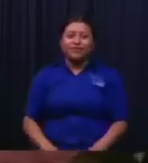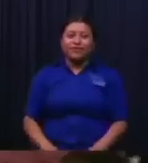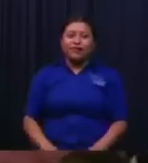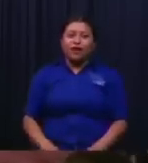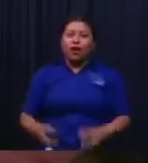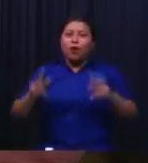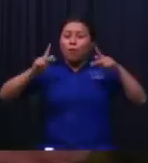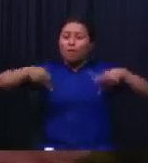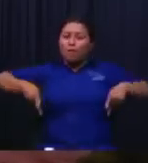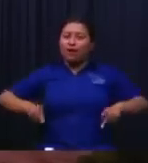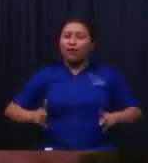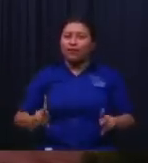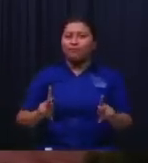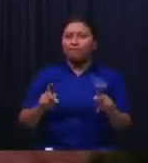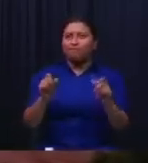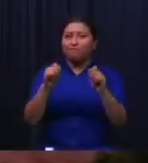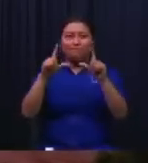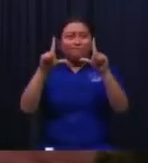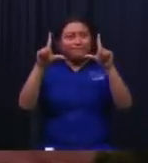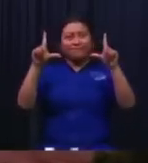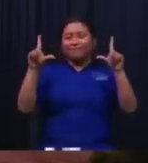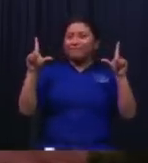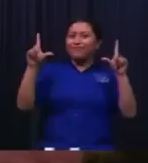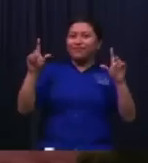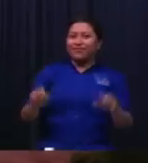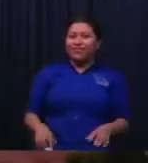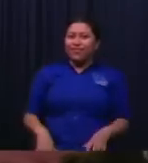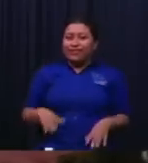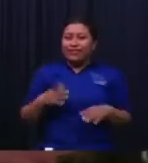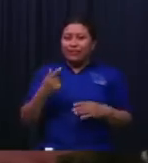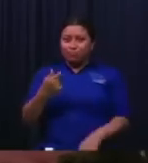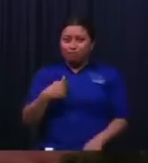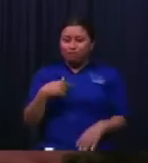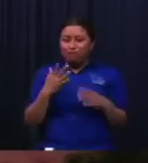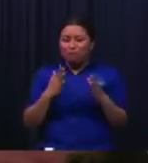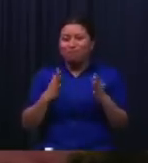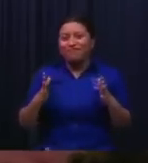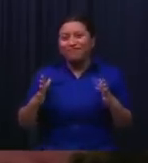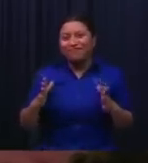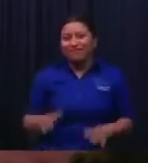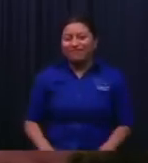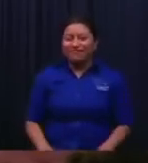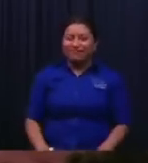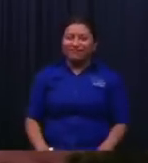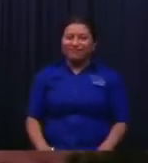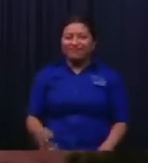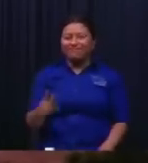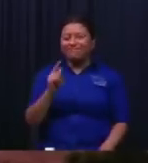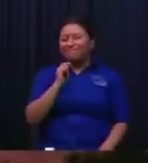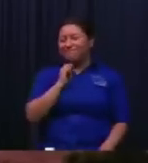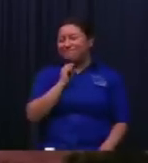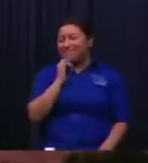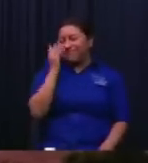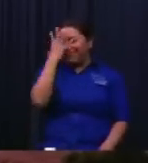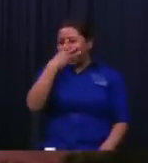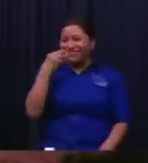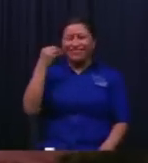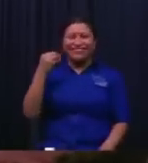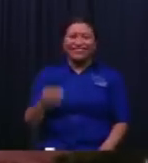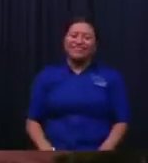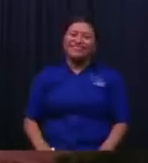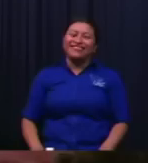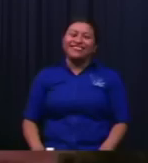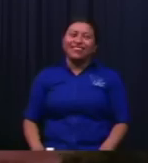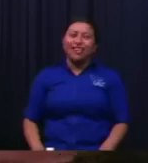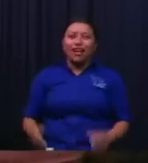un privilegio enorme, ¿verdad, hermanos? Con nervios, pero de esos nervios ricos, ¿verdad? ¿Por qué no